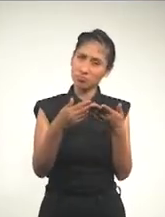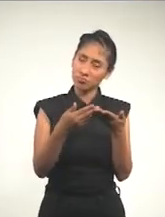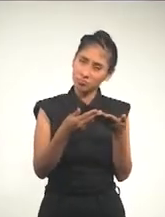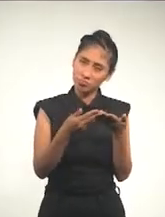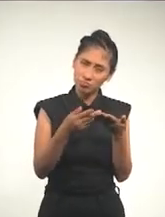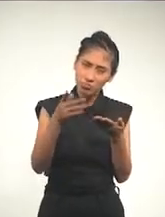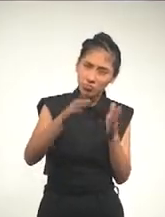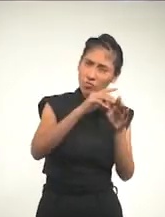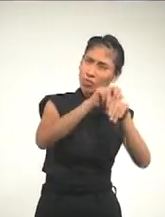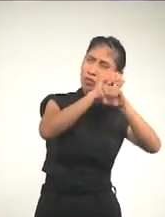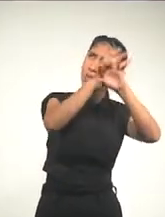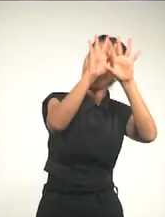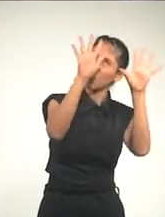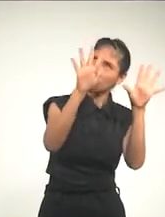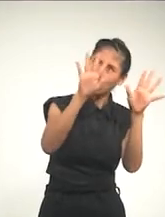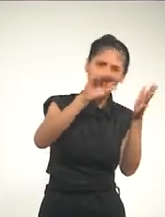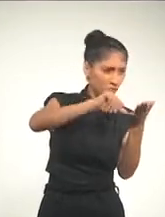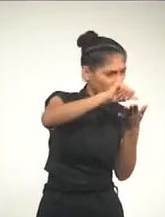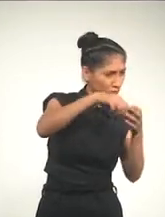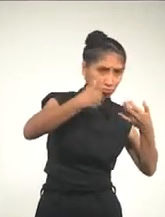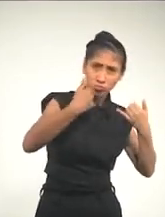¿No lo sacaste al parque en la mañana?